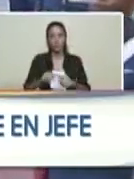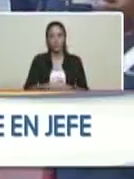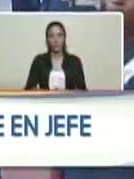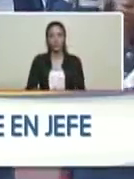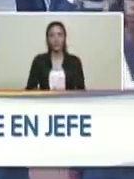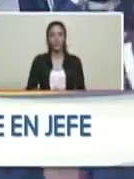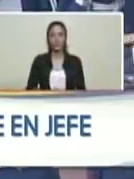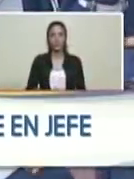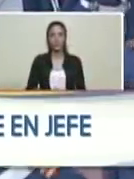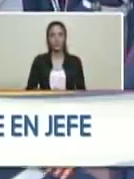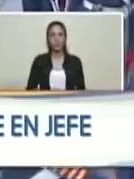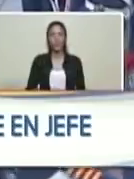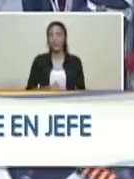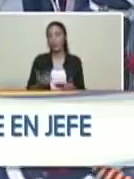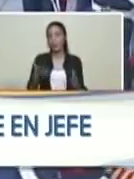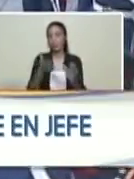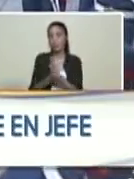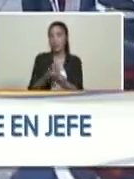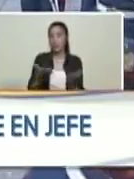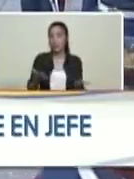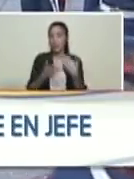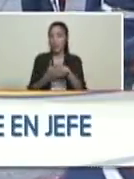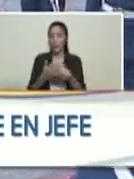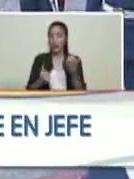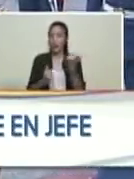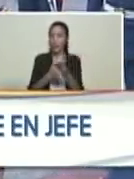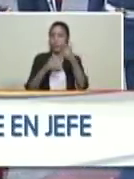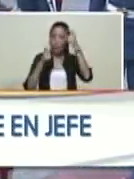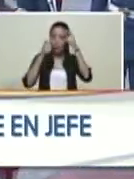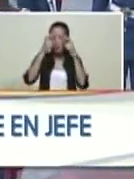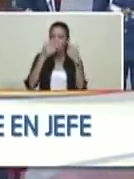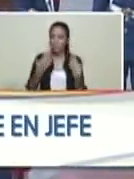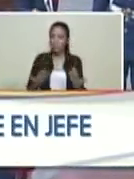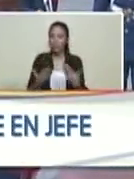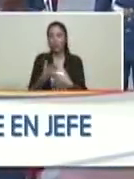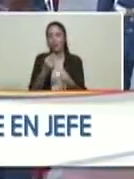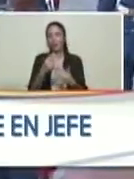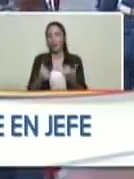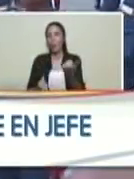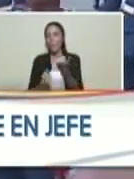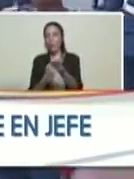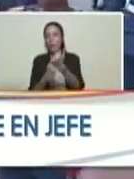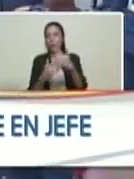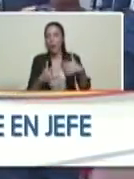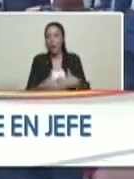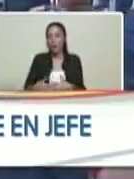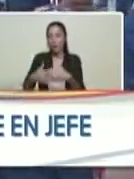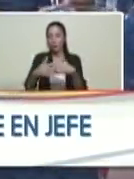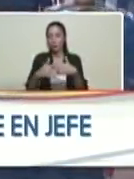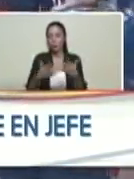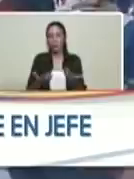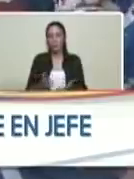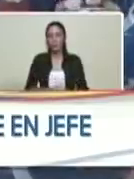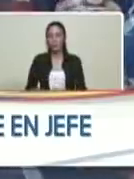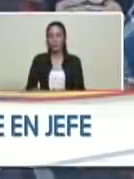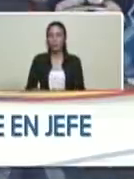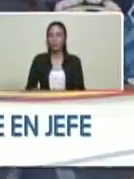y definirse chavista es ser antiimperialista anticolonialista antioligárquico